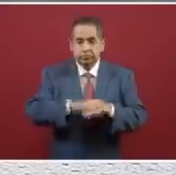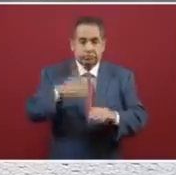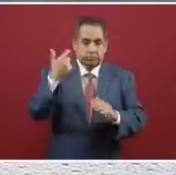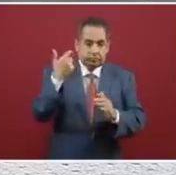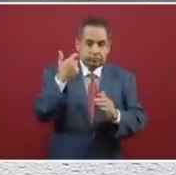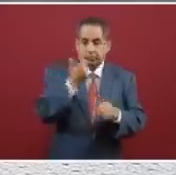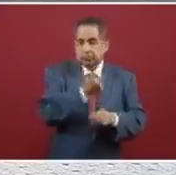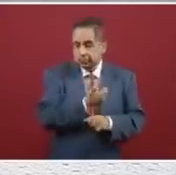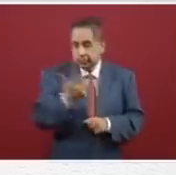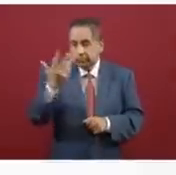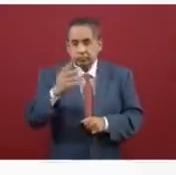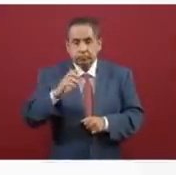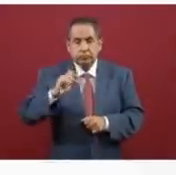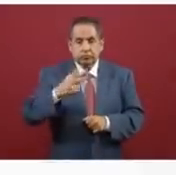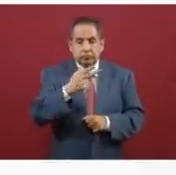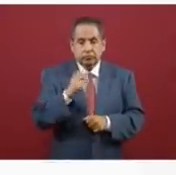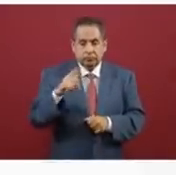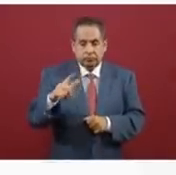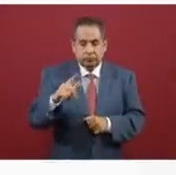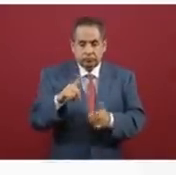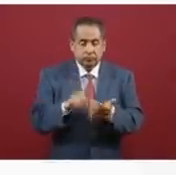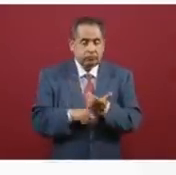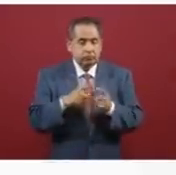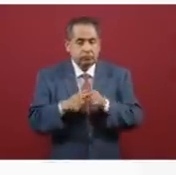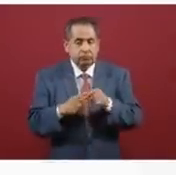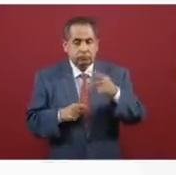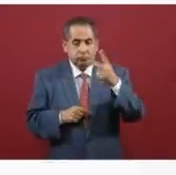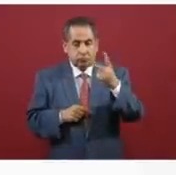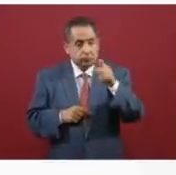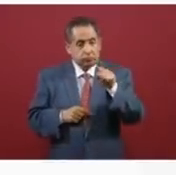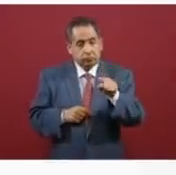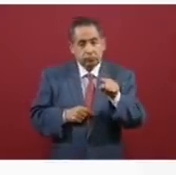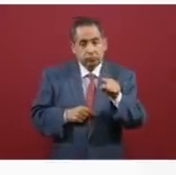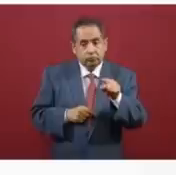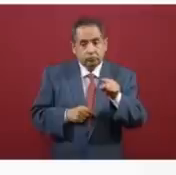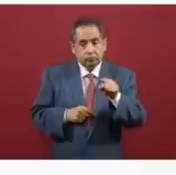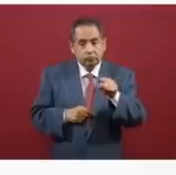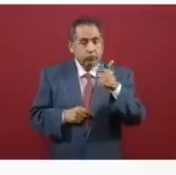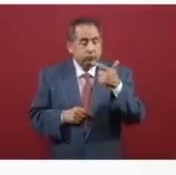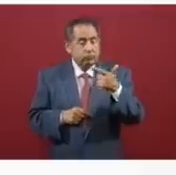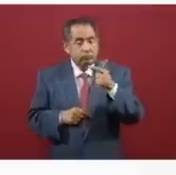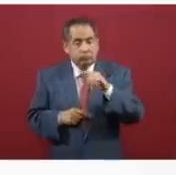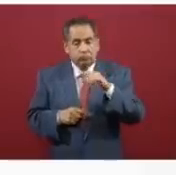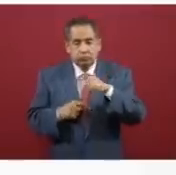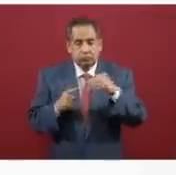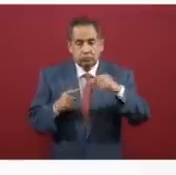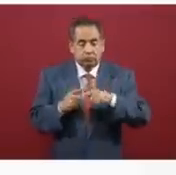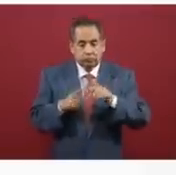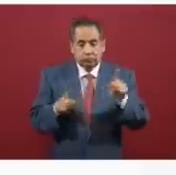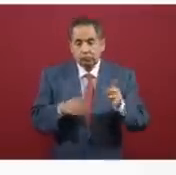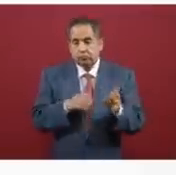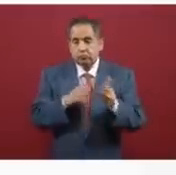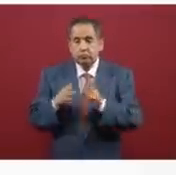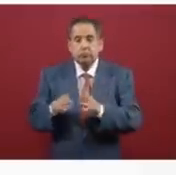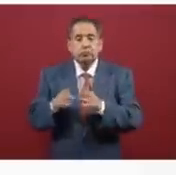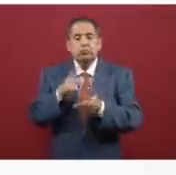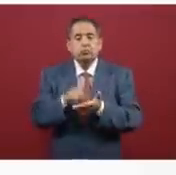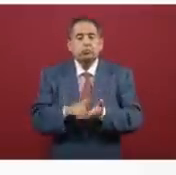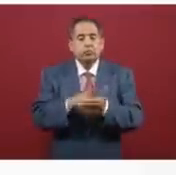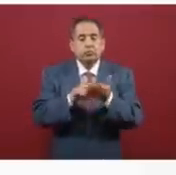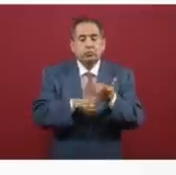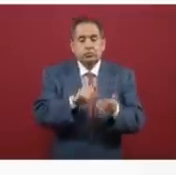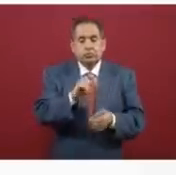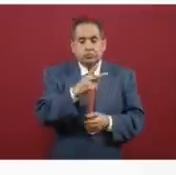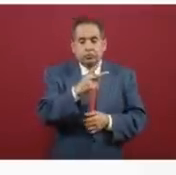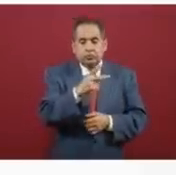económica la más cara es el con diferencial de 2 pesos con siete centavos precio al público por litro de diesel